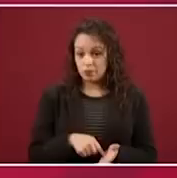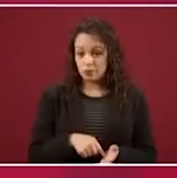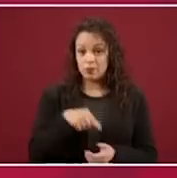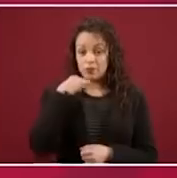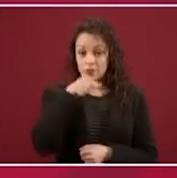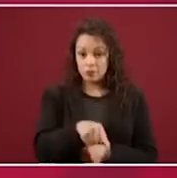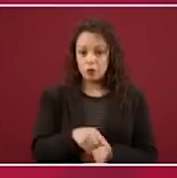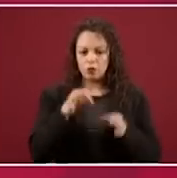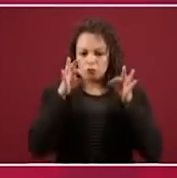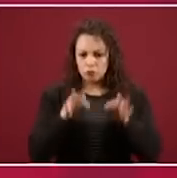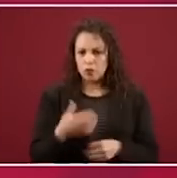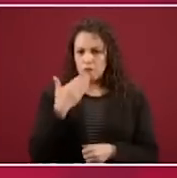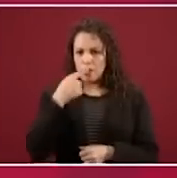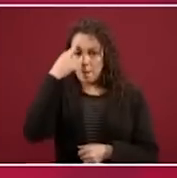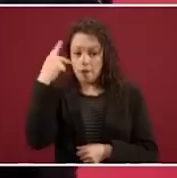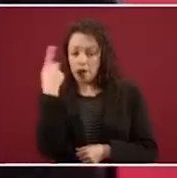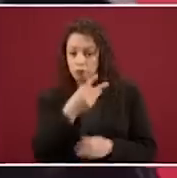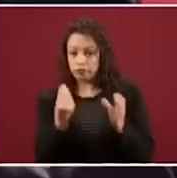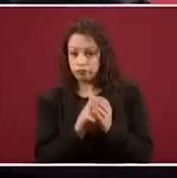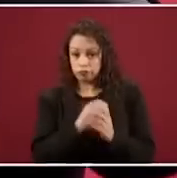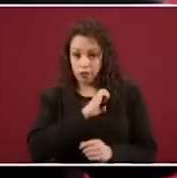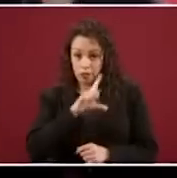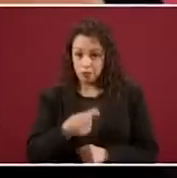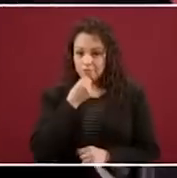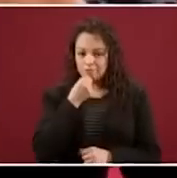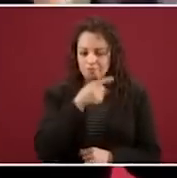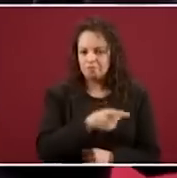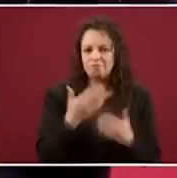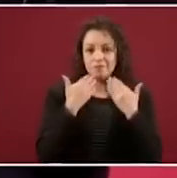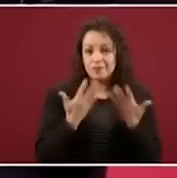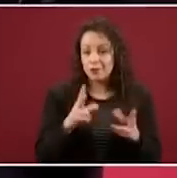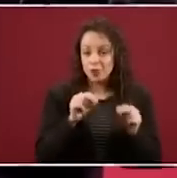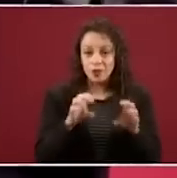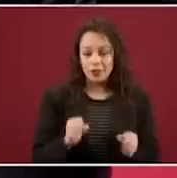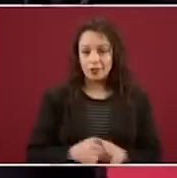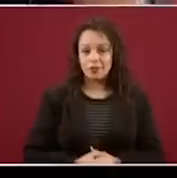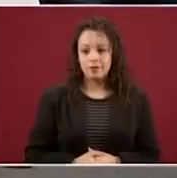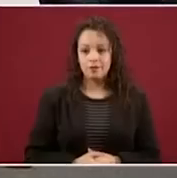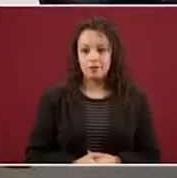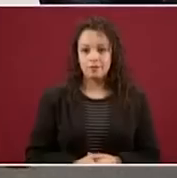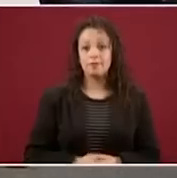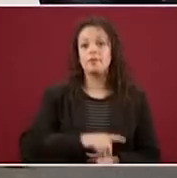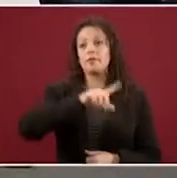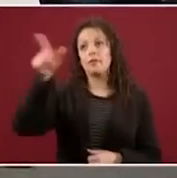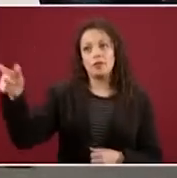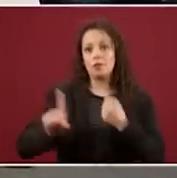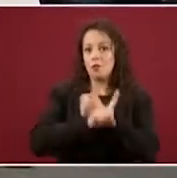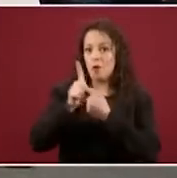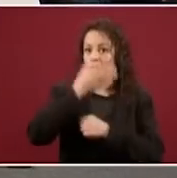eran adecuados, que no eran apropiados. Después de la tragedia de la guardería ABC,